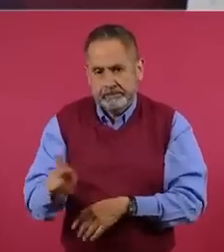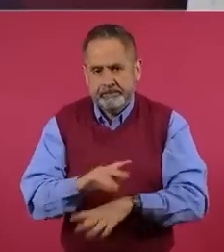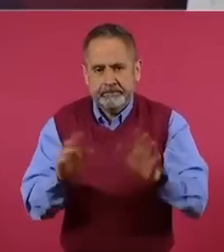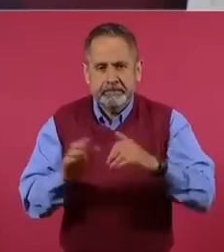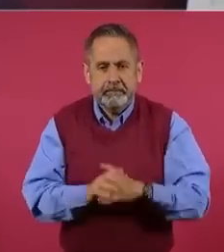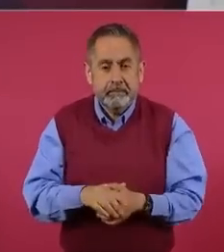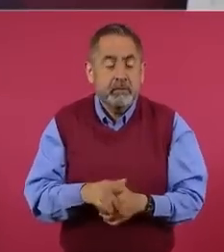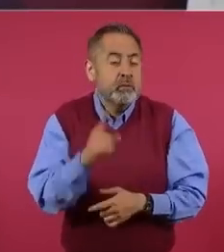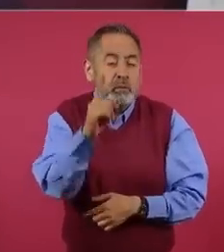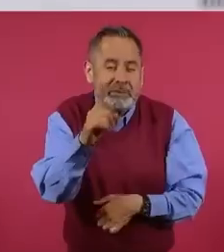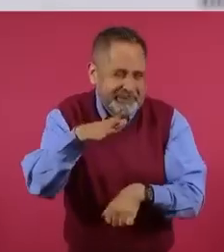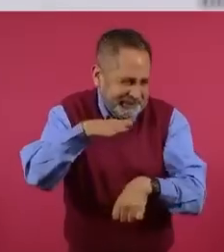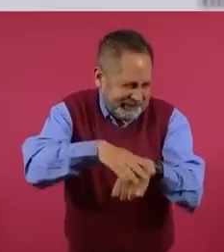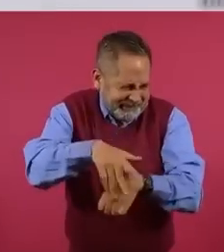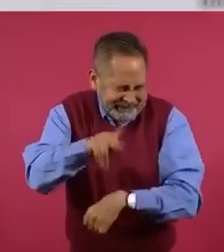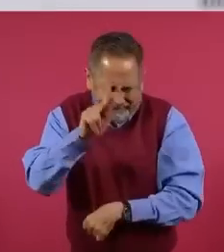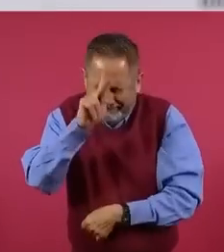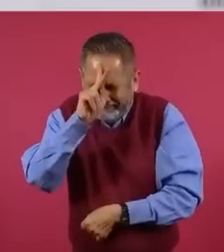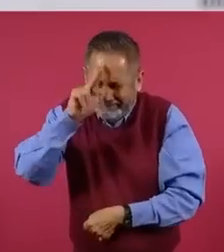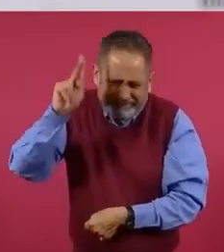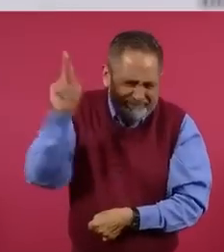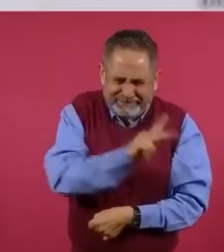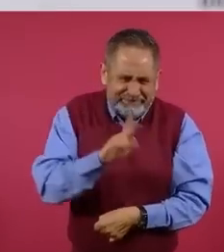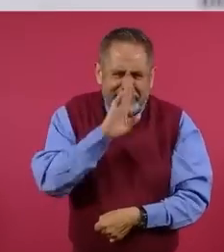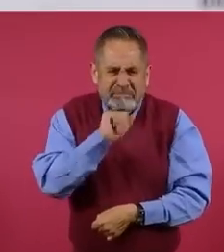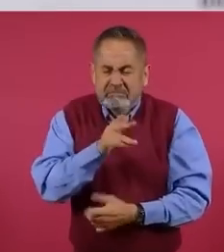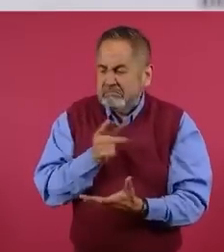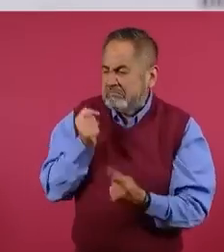El peor de todos,